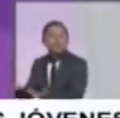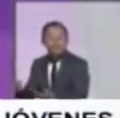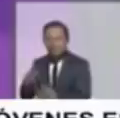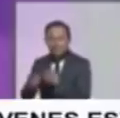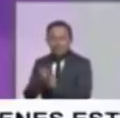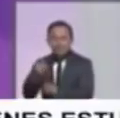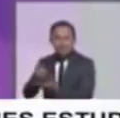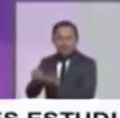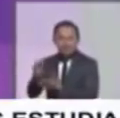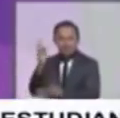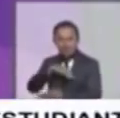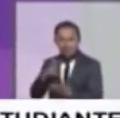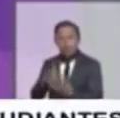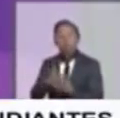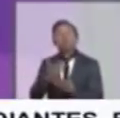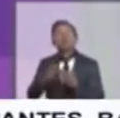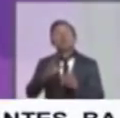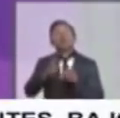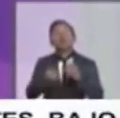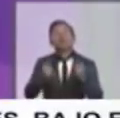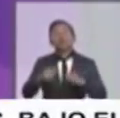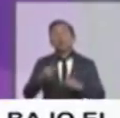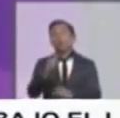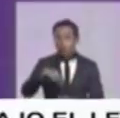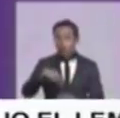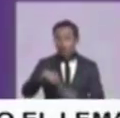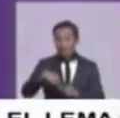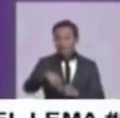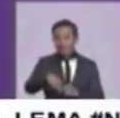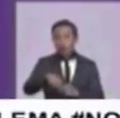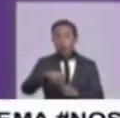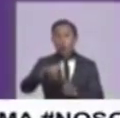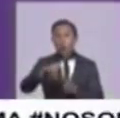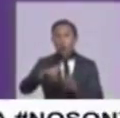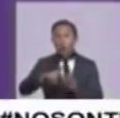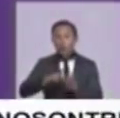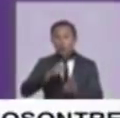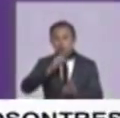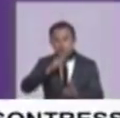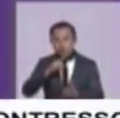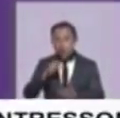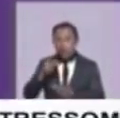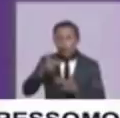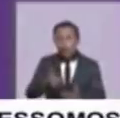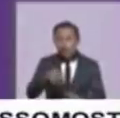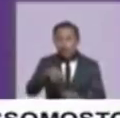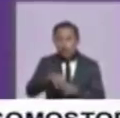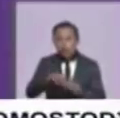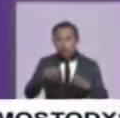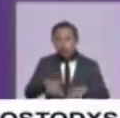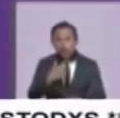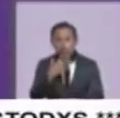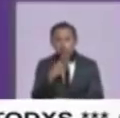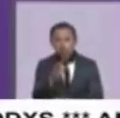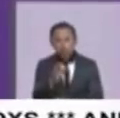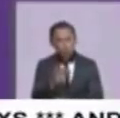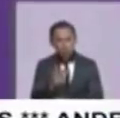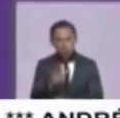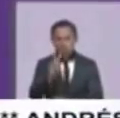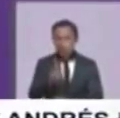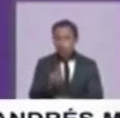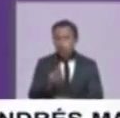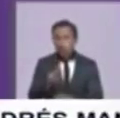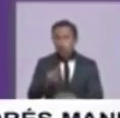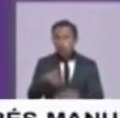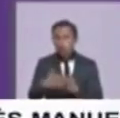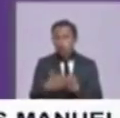creo que fue muy evidente de que si quieren bajar a López Obrador, tienen que estar unidos para bajar a López Obrador, para